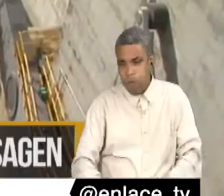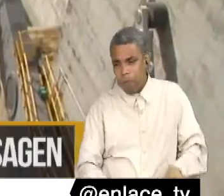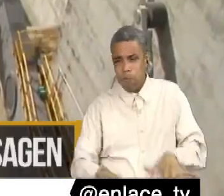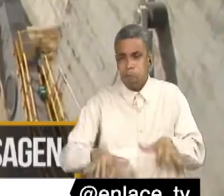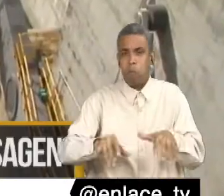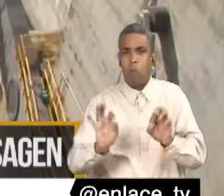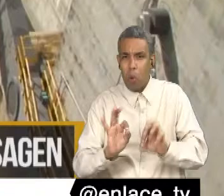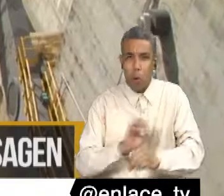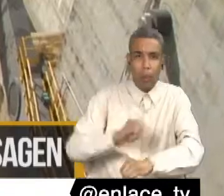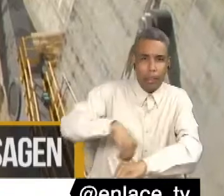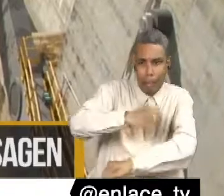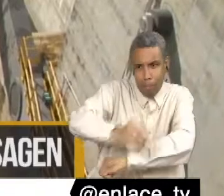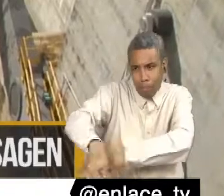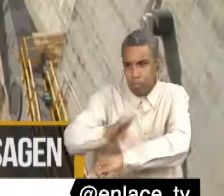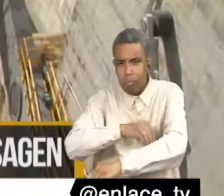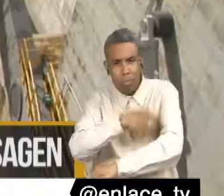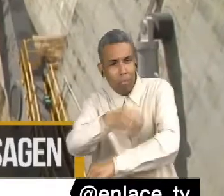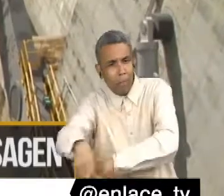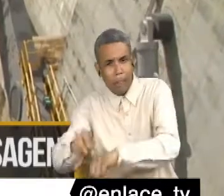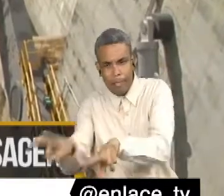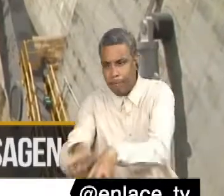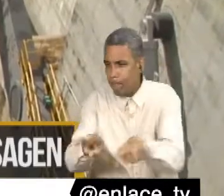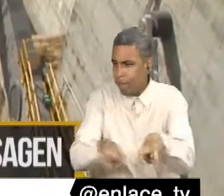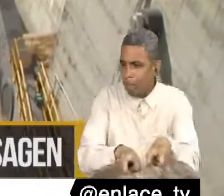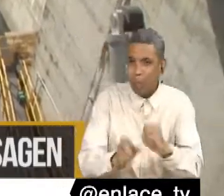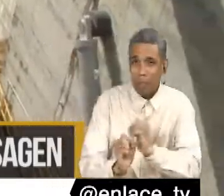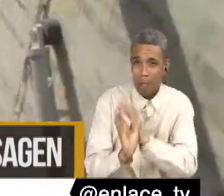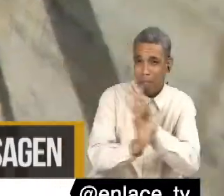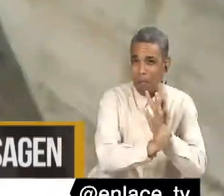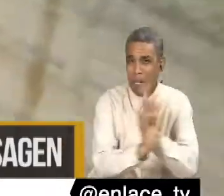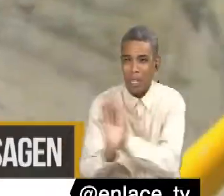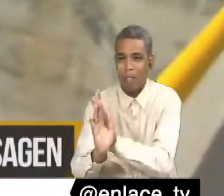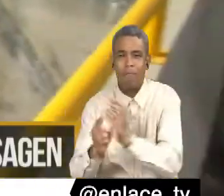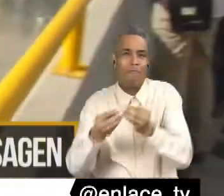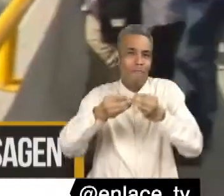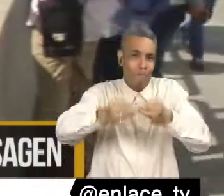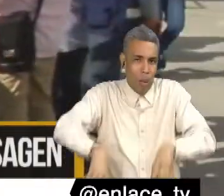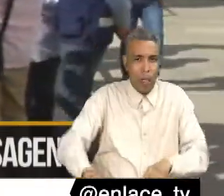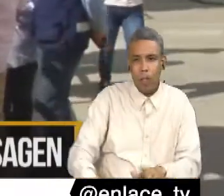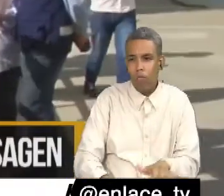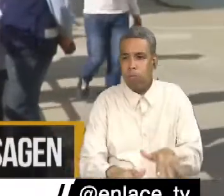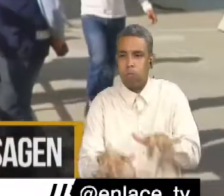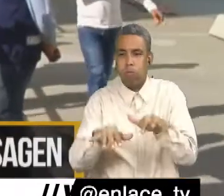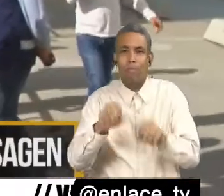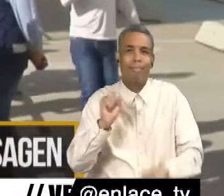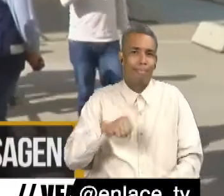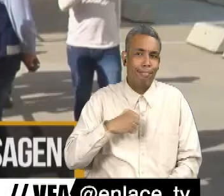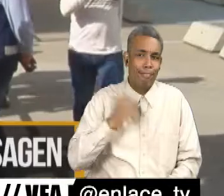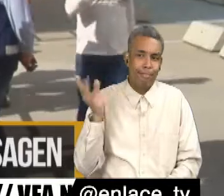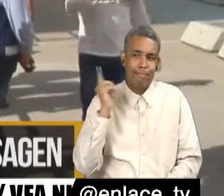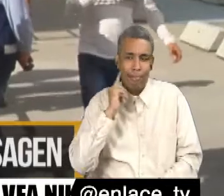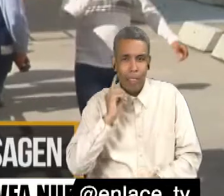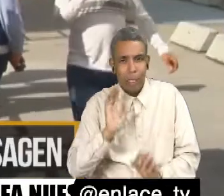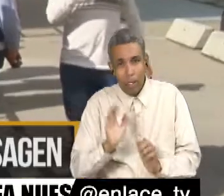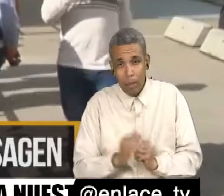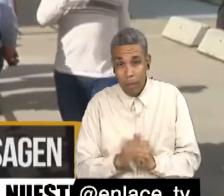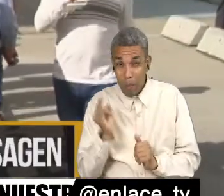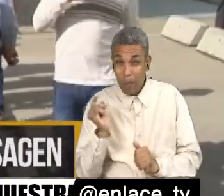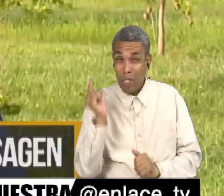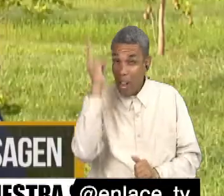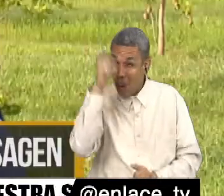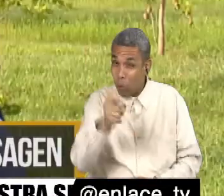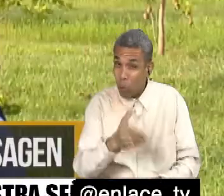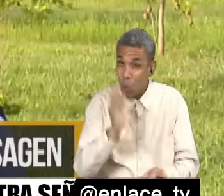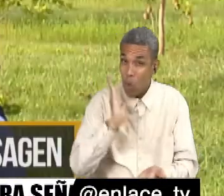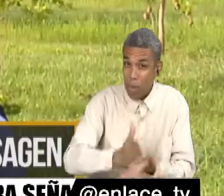y finalmente también afectaciones en el sector de la hortensia y porvenir. La invitación es que de manera consolidada se vaya reportando toda esta información a